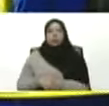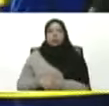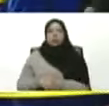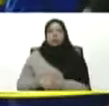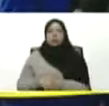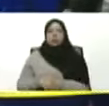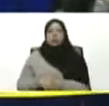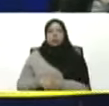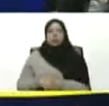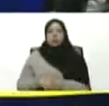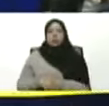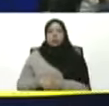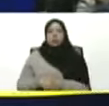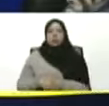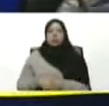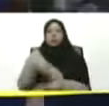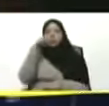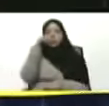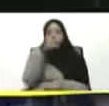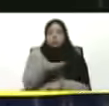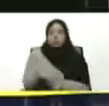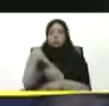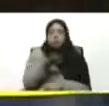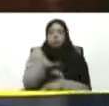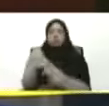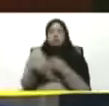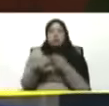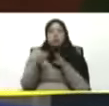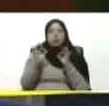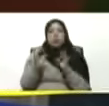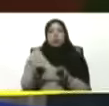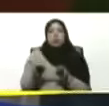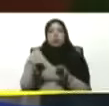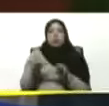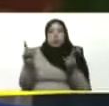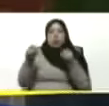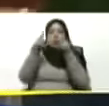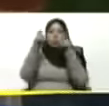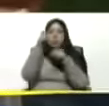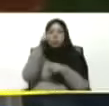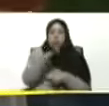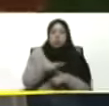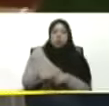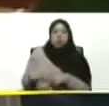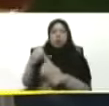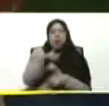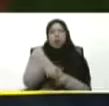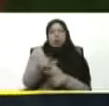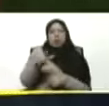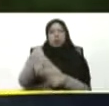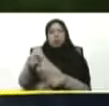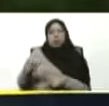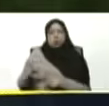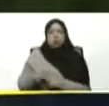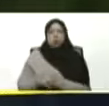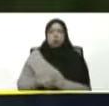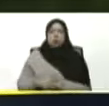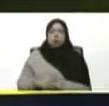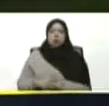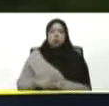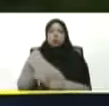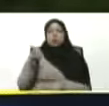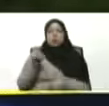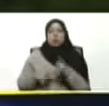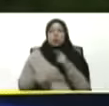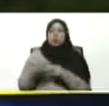Y me voy de pueblo en pueblo a despertar a la gente, que